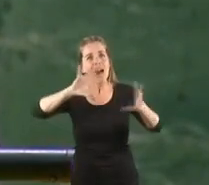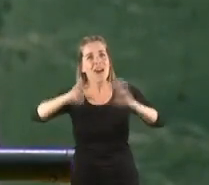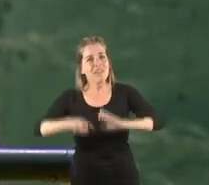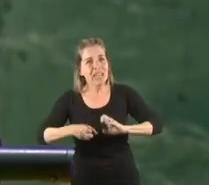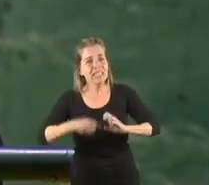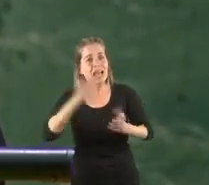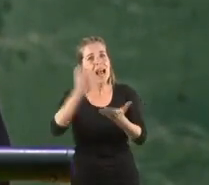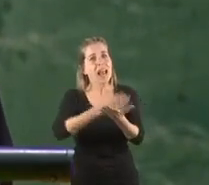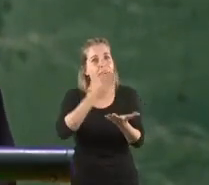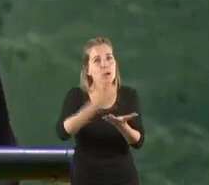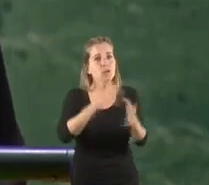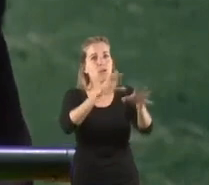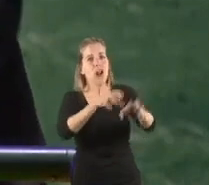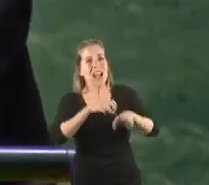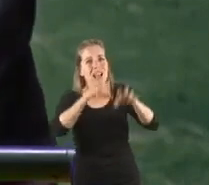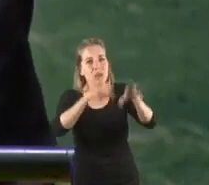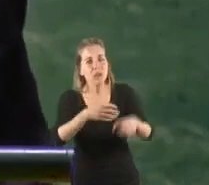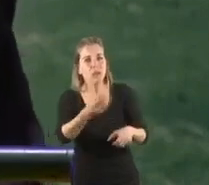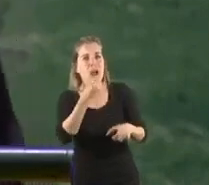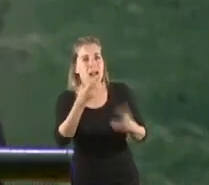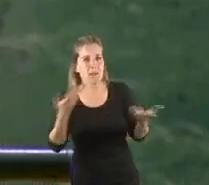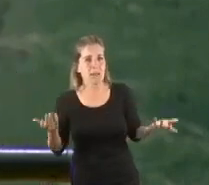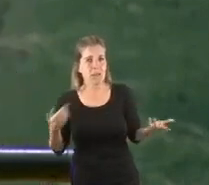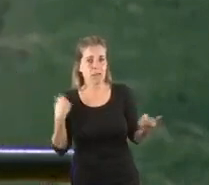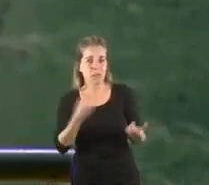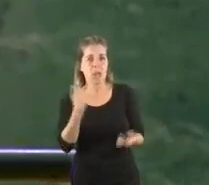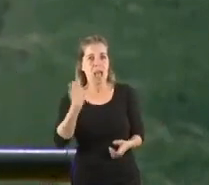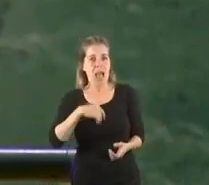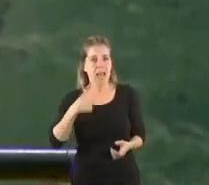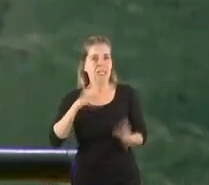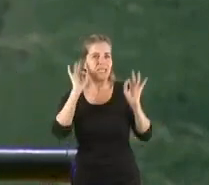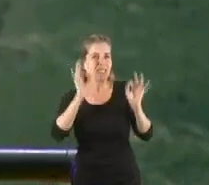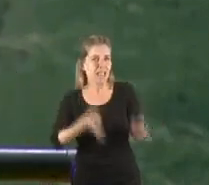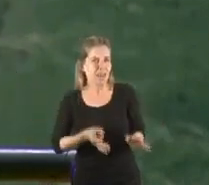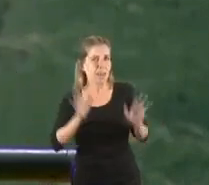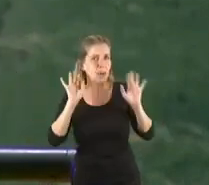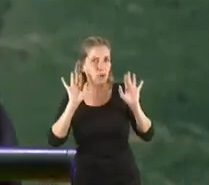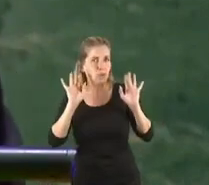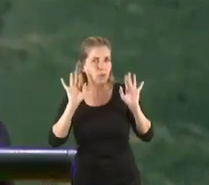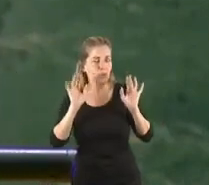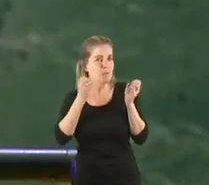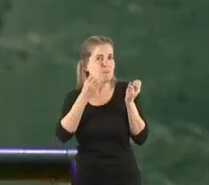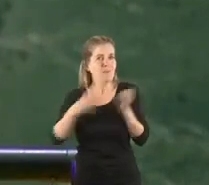por experiencia propia. La Argentina perdió más del 20% de